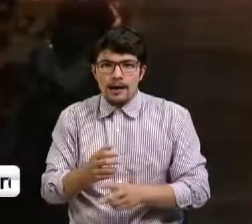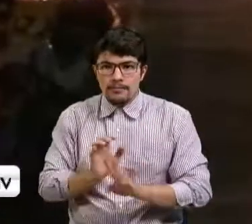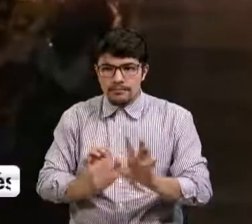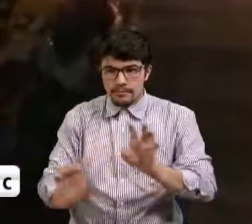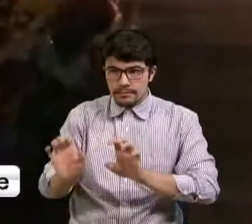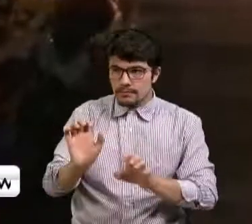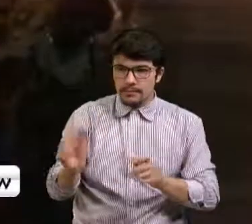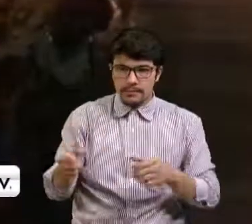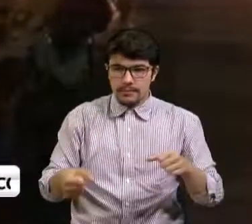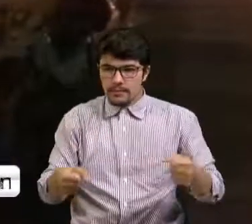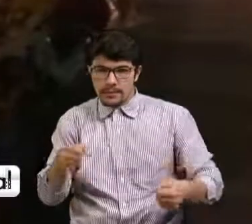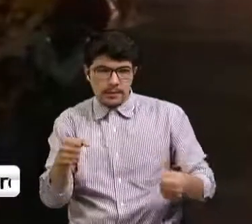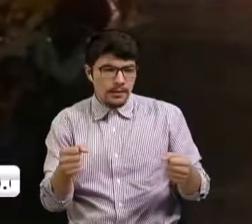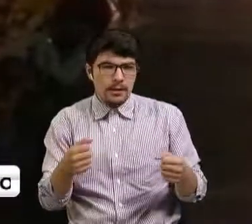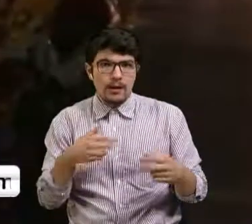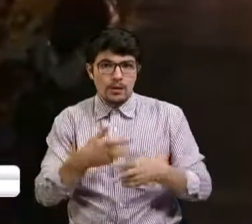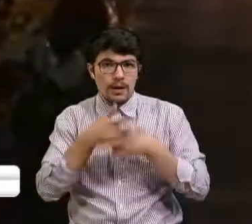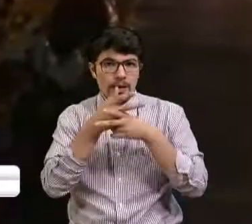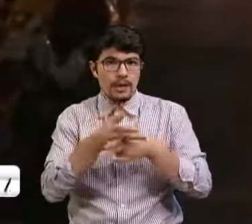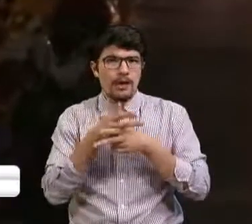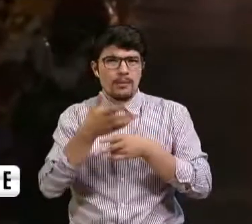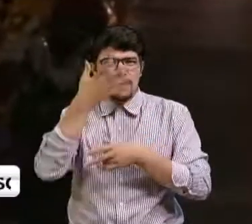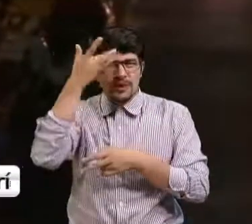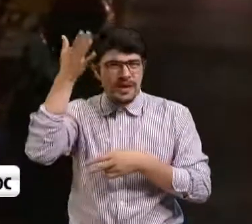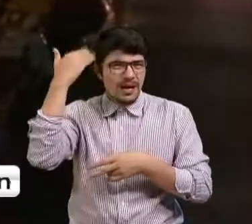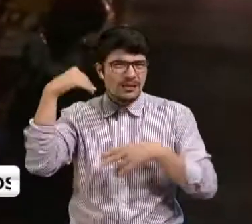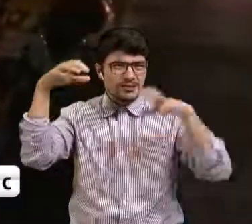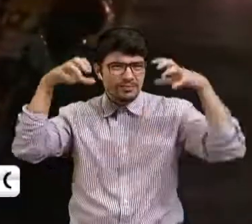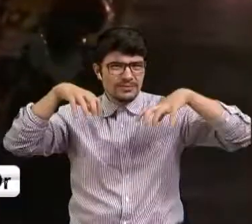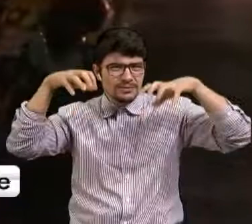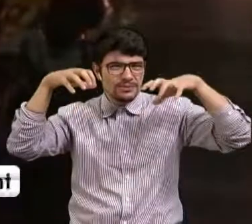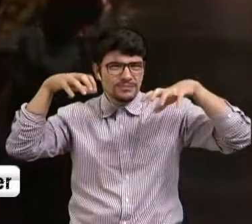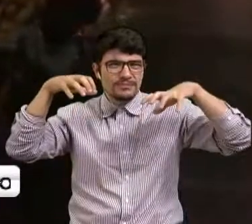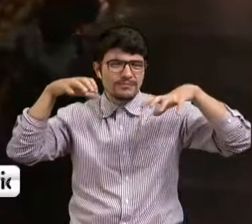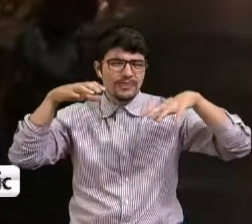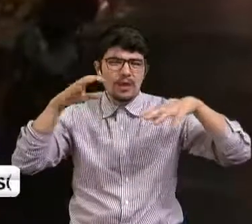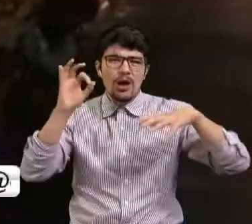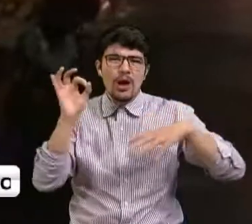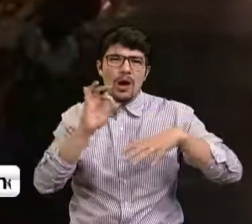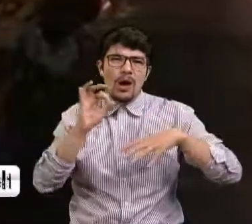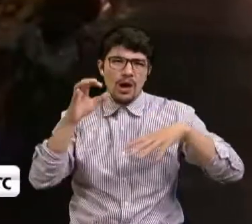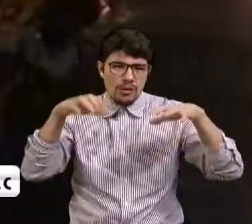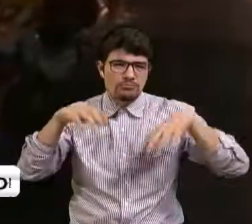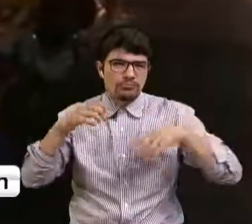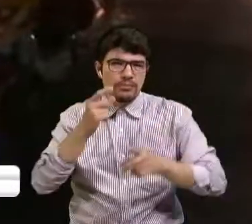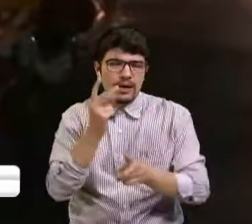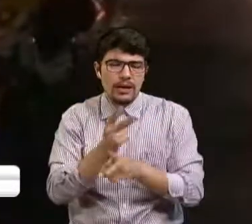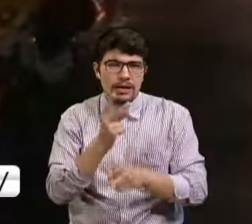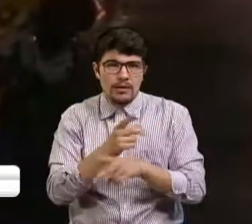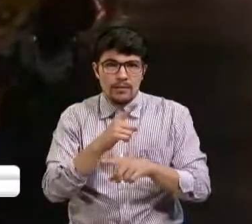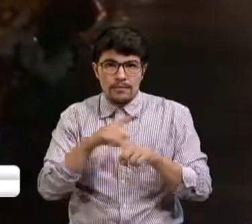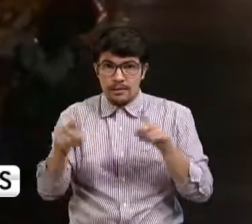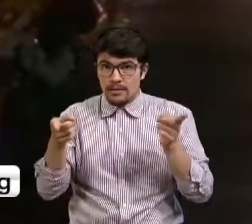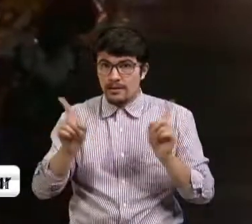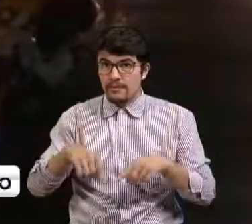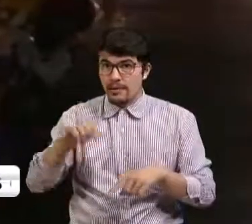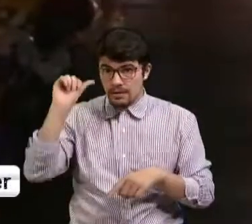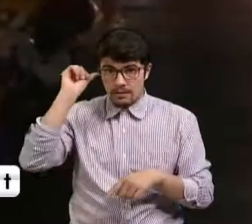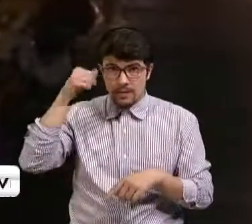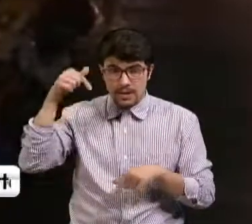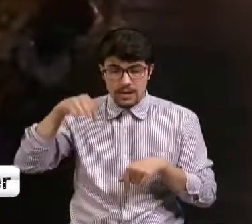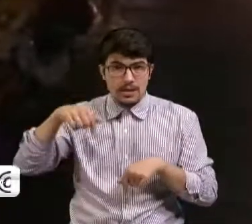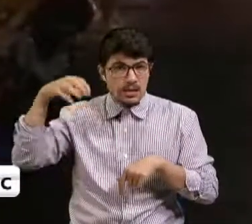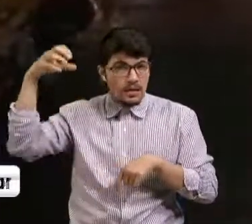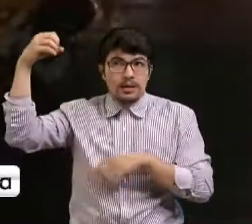por las obras anteriormente hechas en este sector y cabe anotar que en este sector se